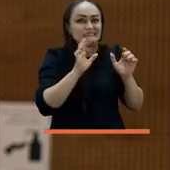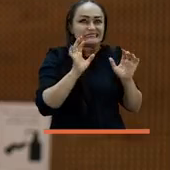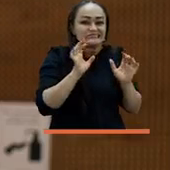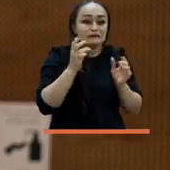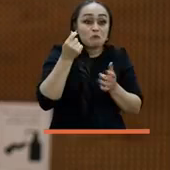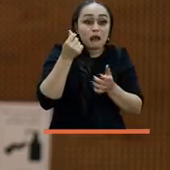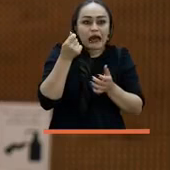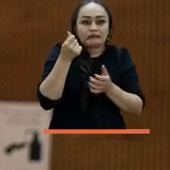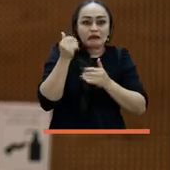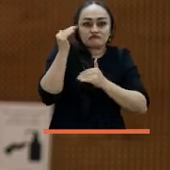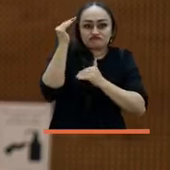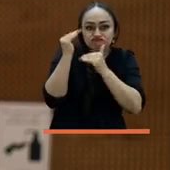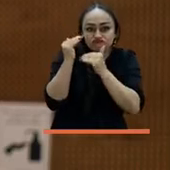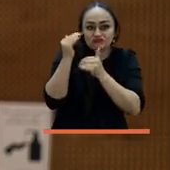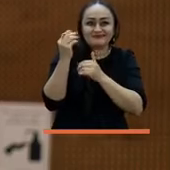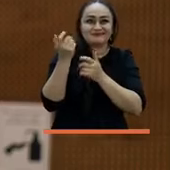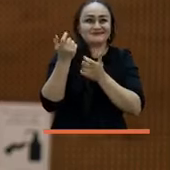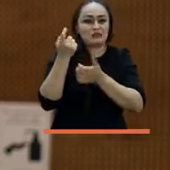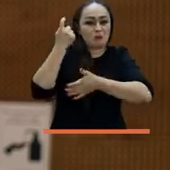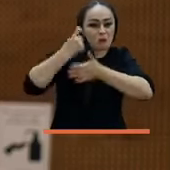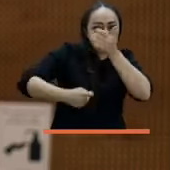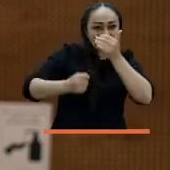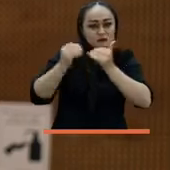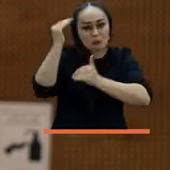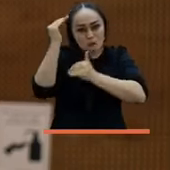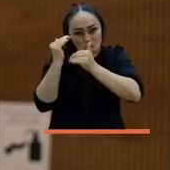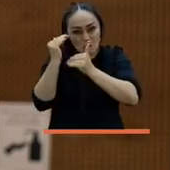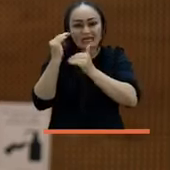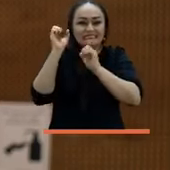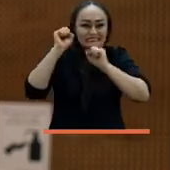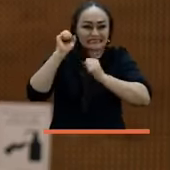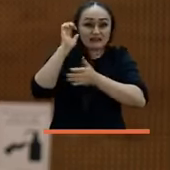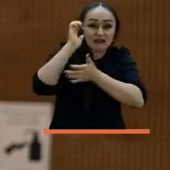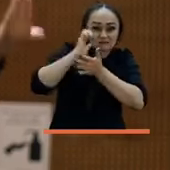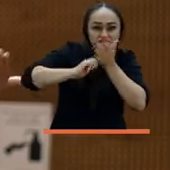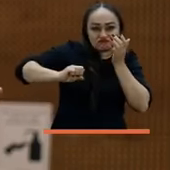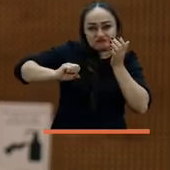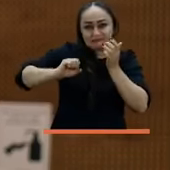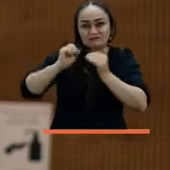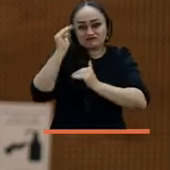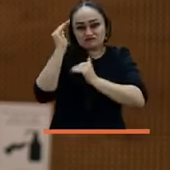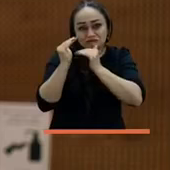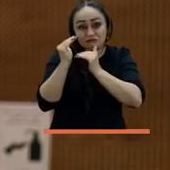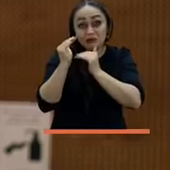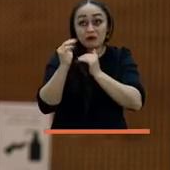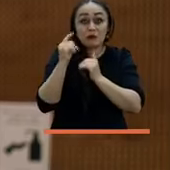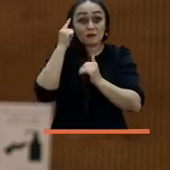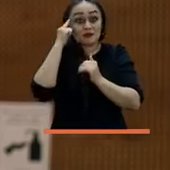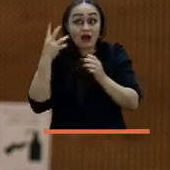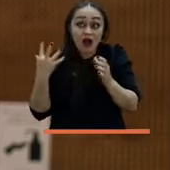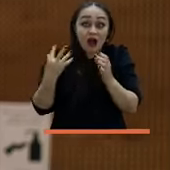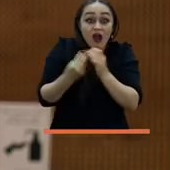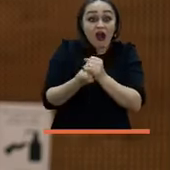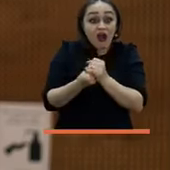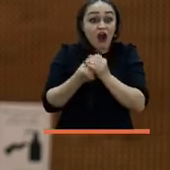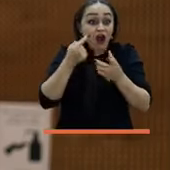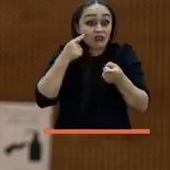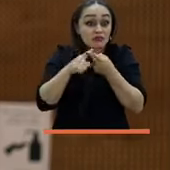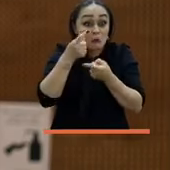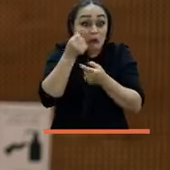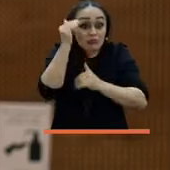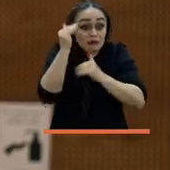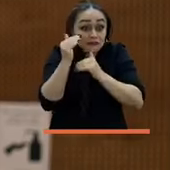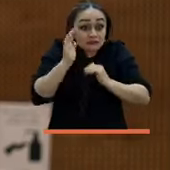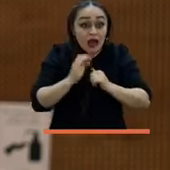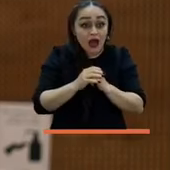algunas recompensas pero lo más importante al momento de hacer inclusión no es tener por tener sino realmente valorar